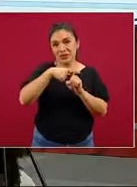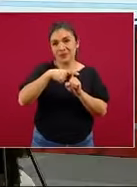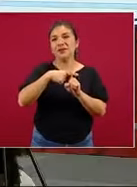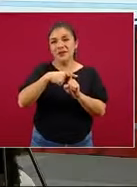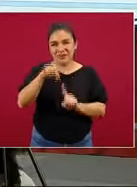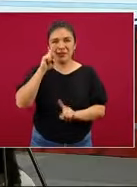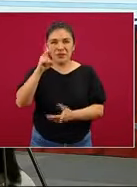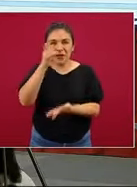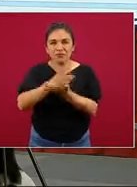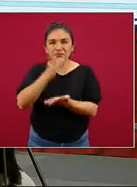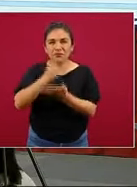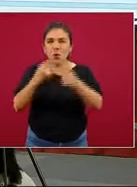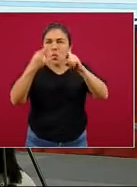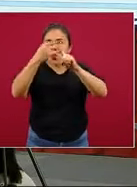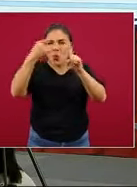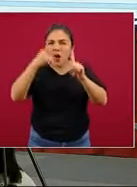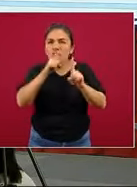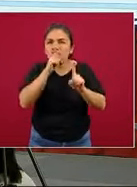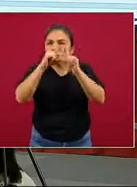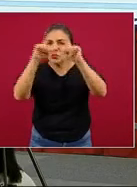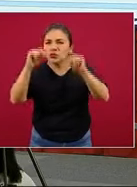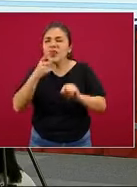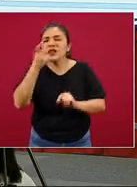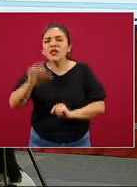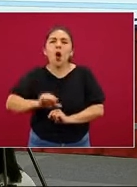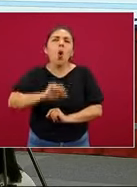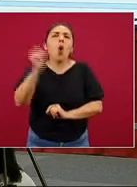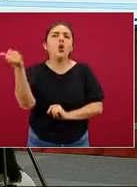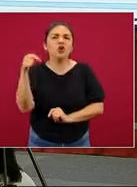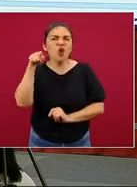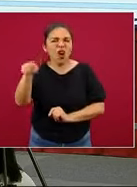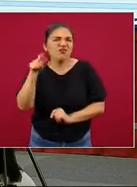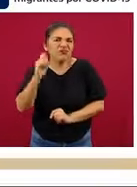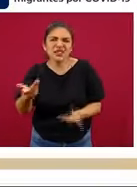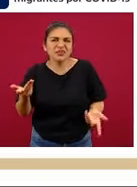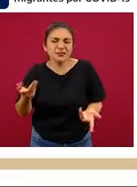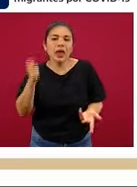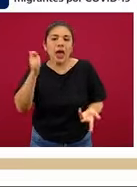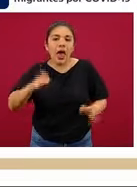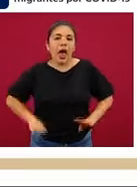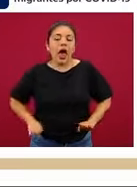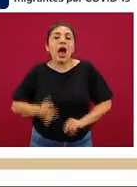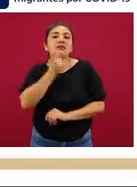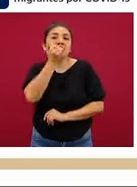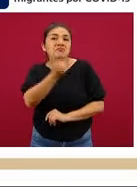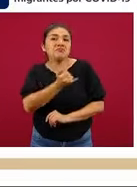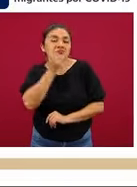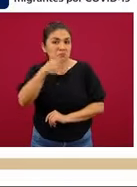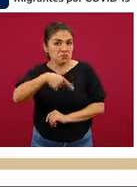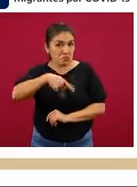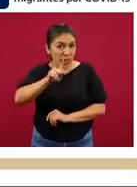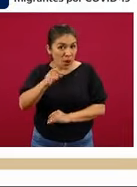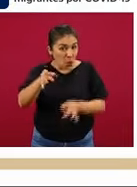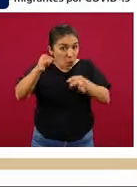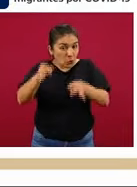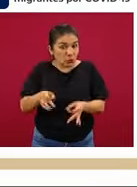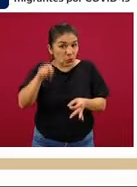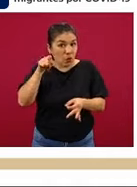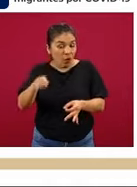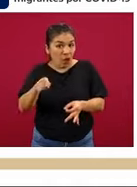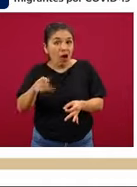Pueden identificar un cuadrito muy pequeño que dicen otras. ¿Qué significa esto? Significa que fueron sospechosas, pero que no